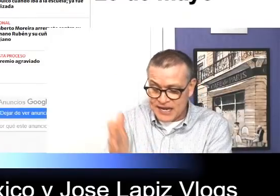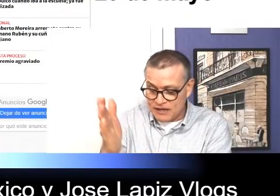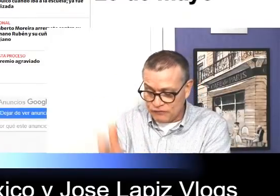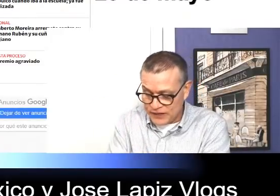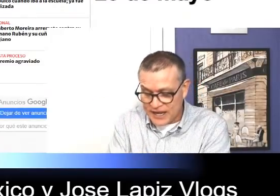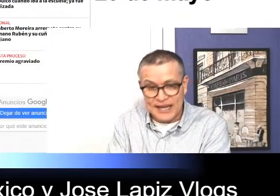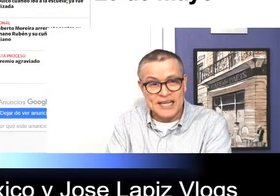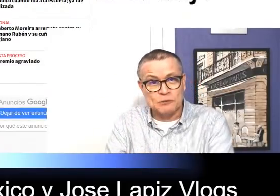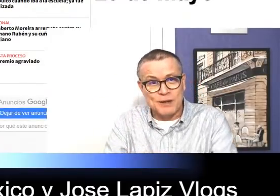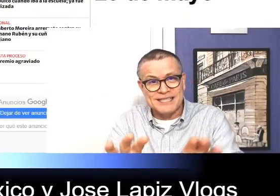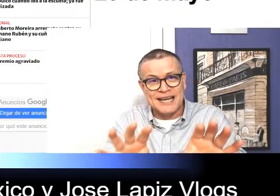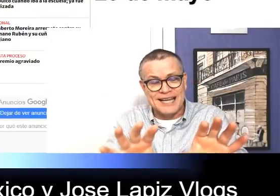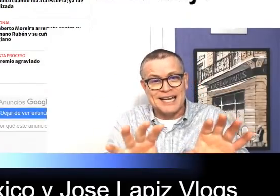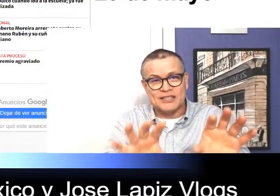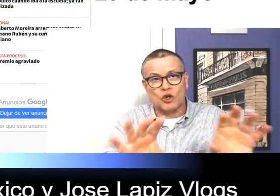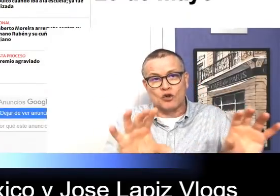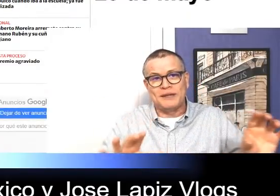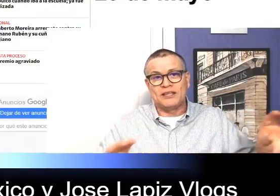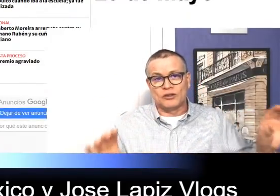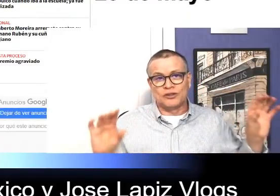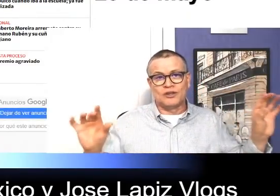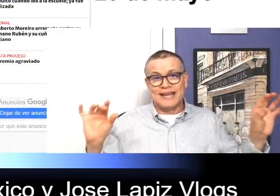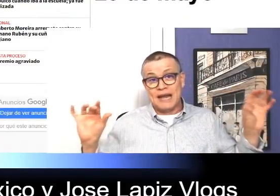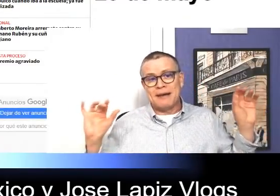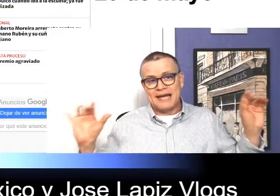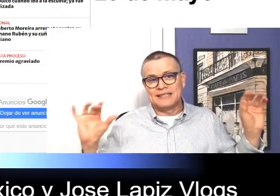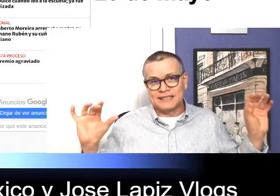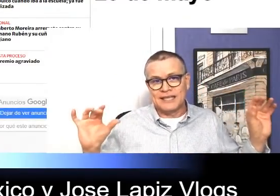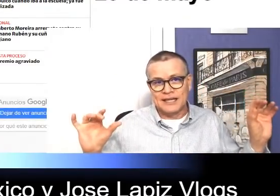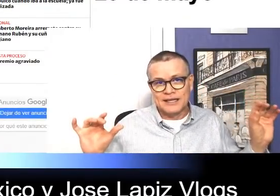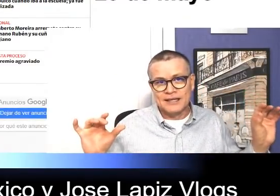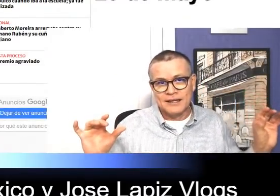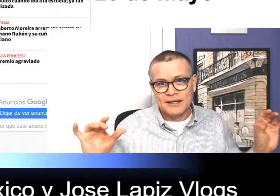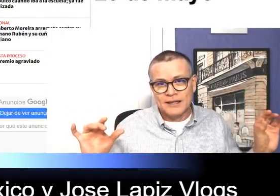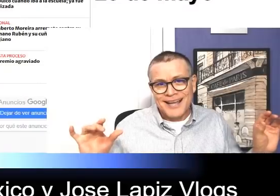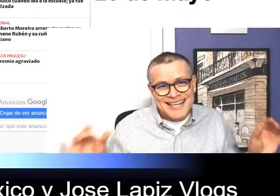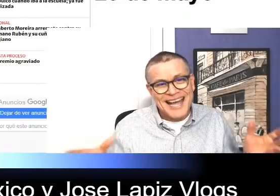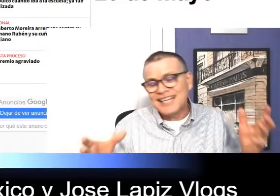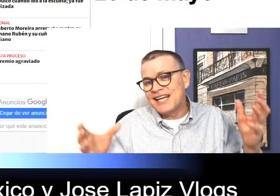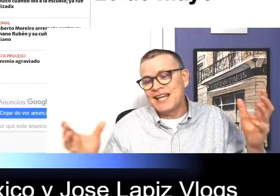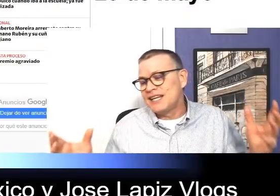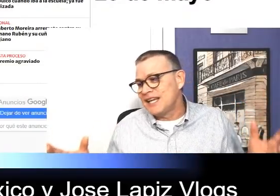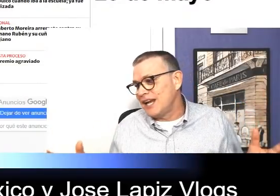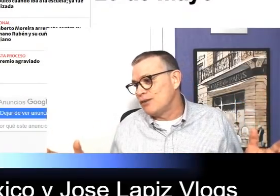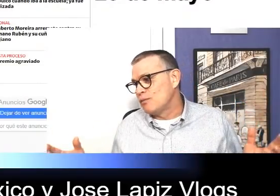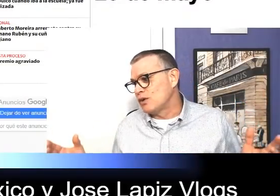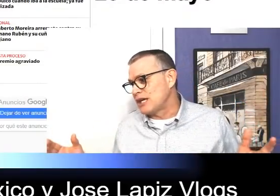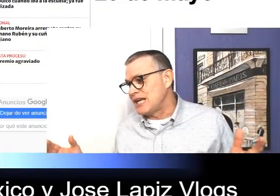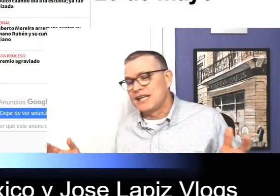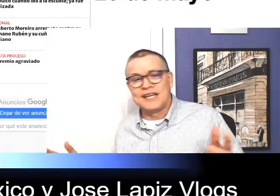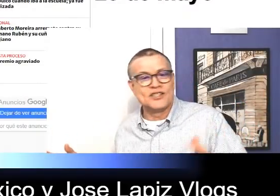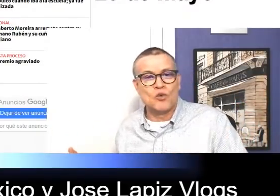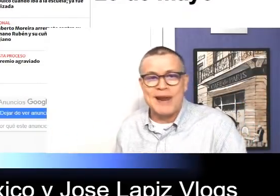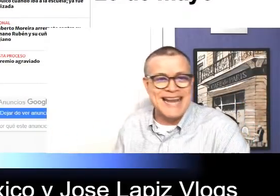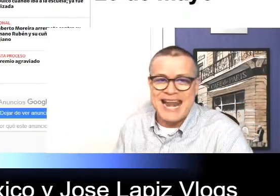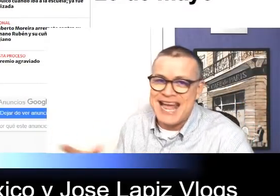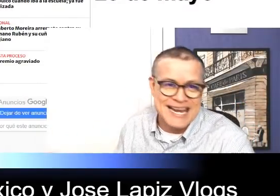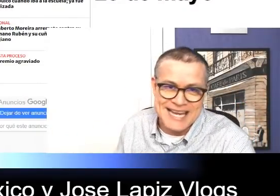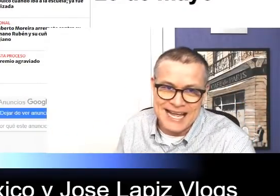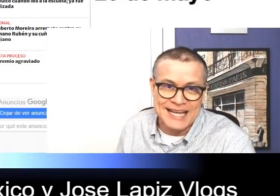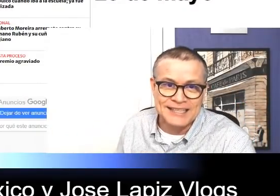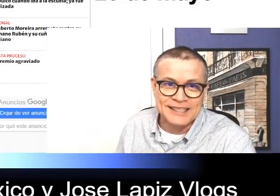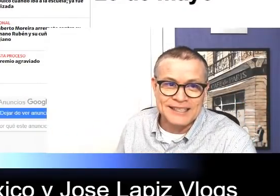y friegue es pues ahí el estor bitono del avance ya tiene dinero muy real ya tiene su buena